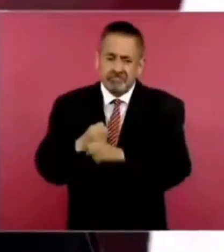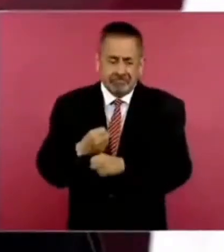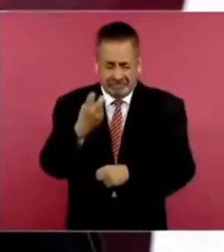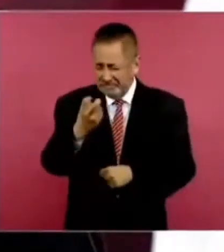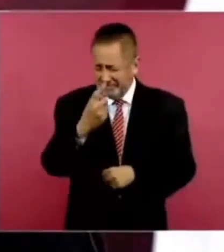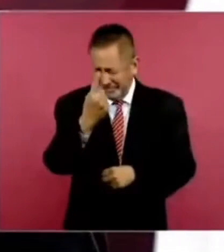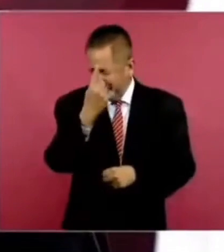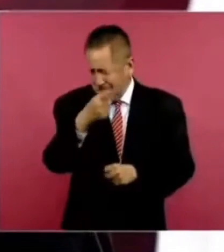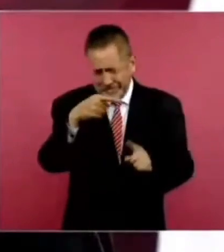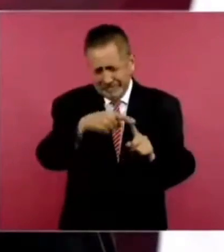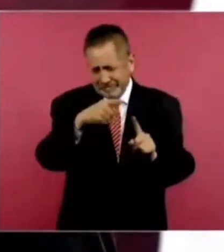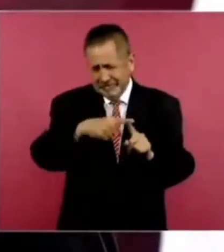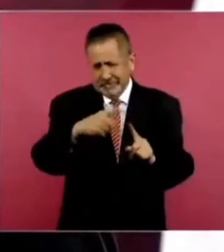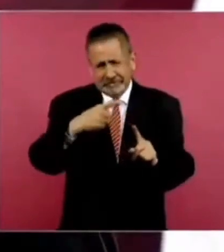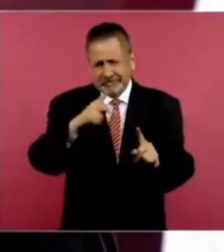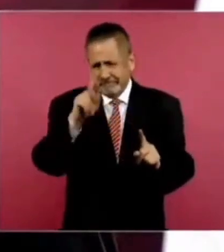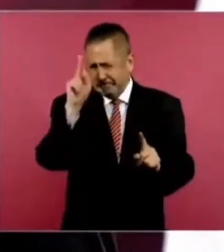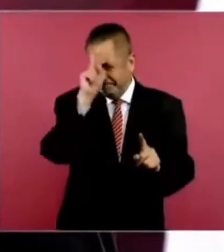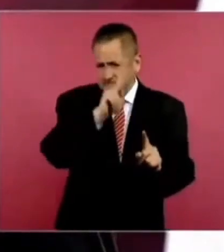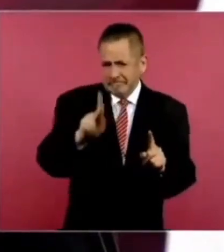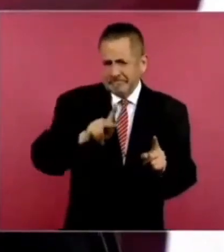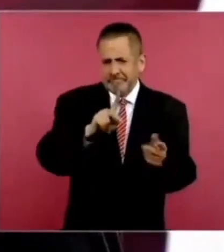principal